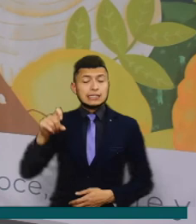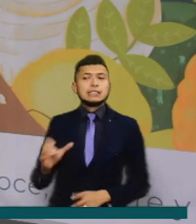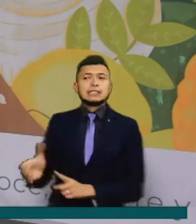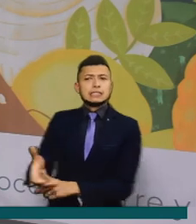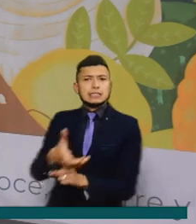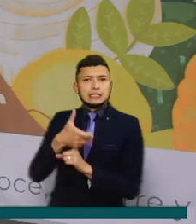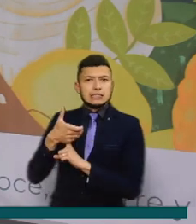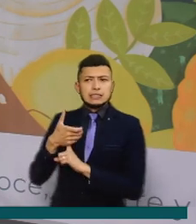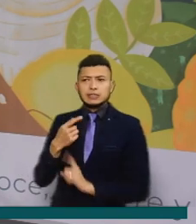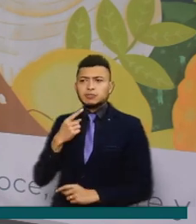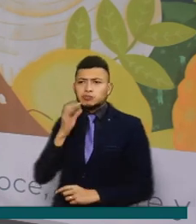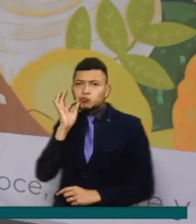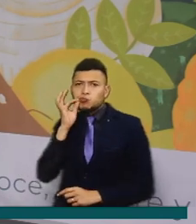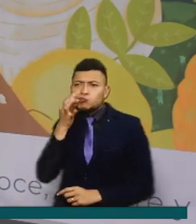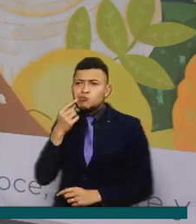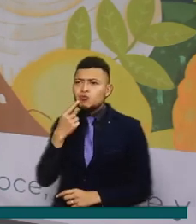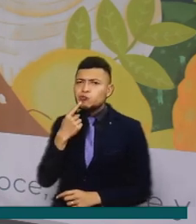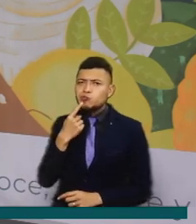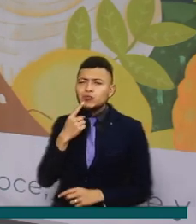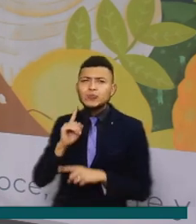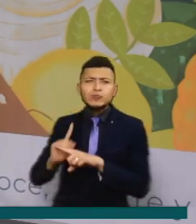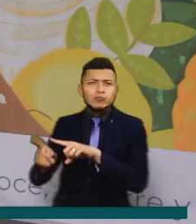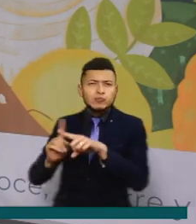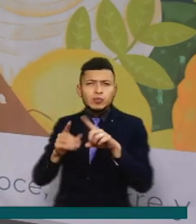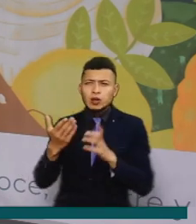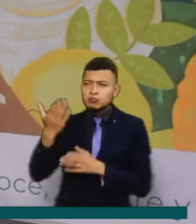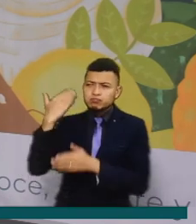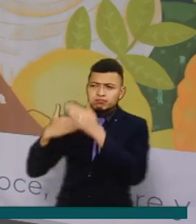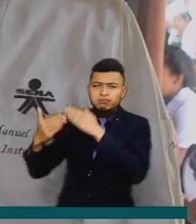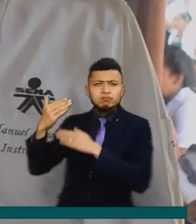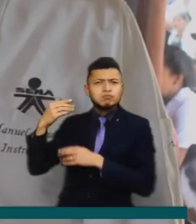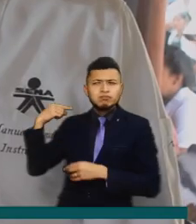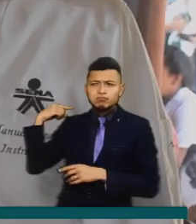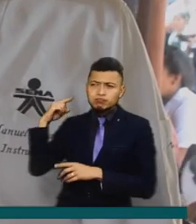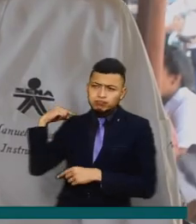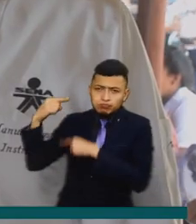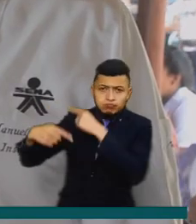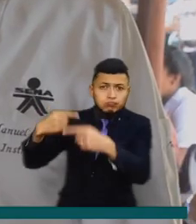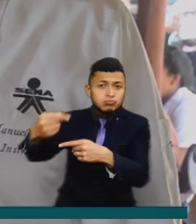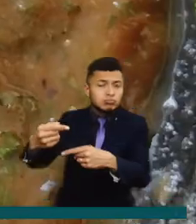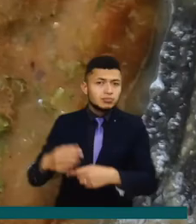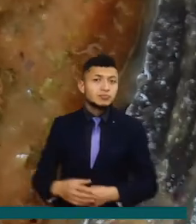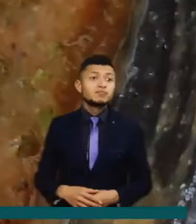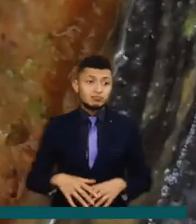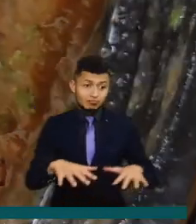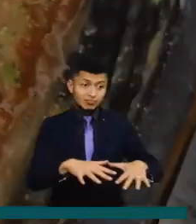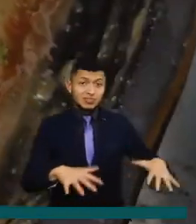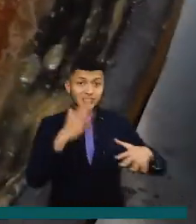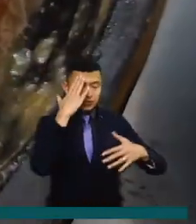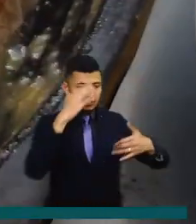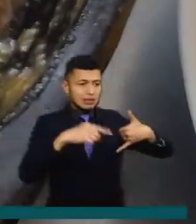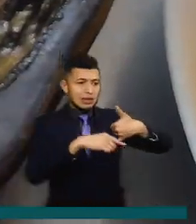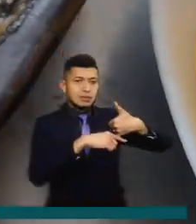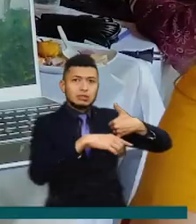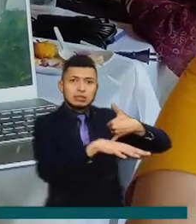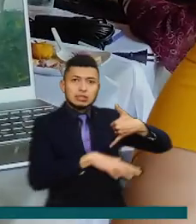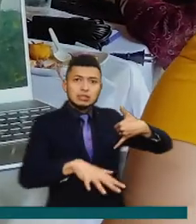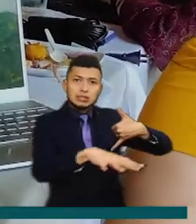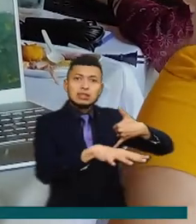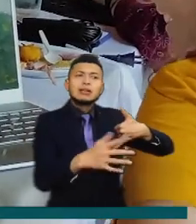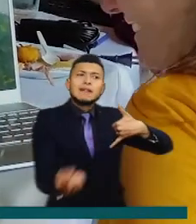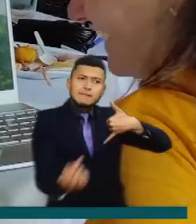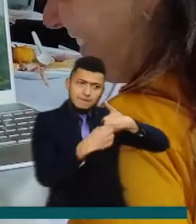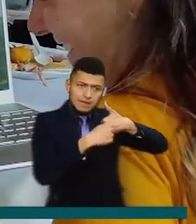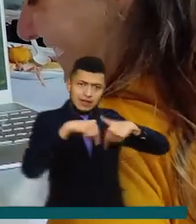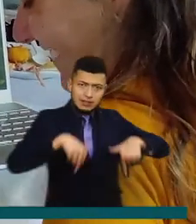proteger todos estos sabores de donde vienen, sabores ancestrales. No solamente que conozcan los sabores del Amazonas, sino que nos visiten aquí